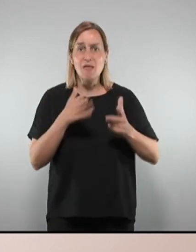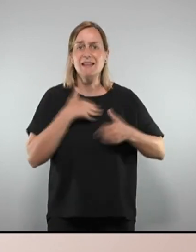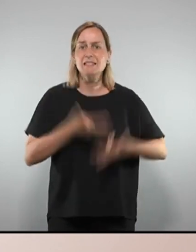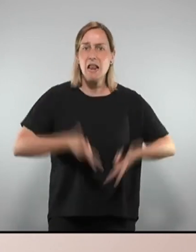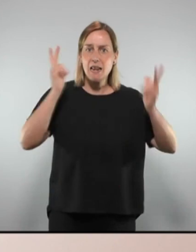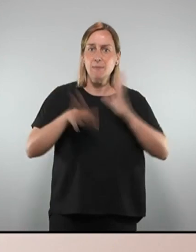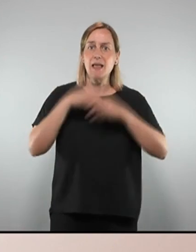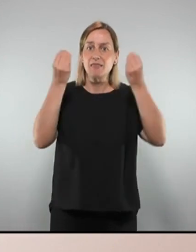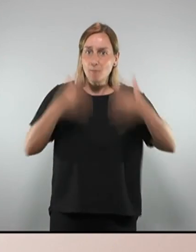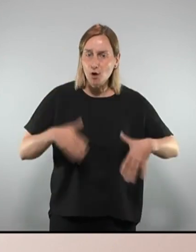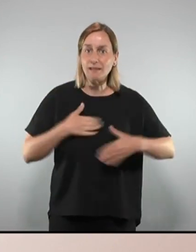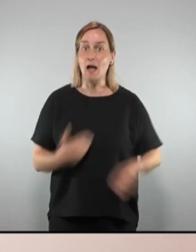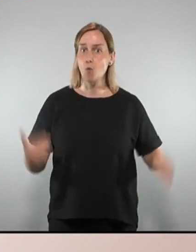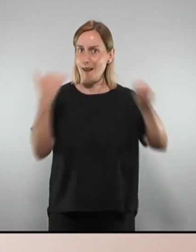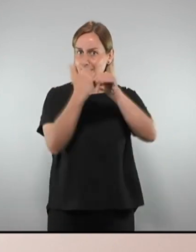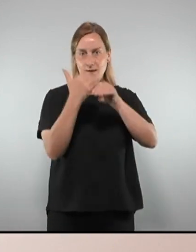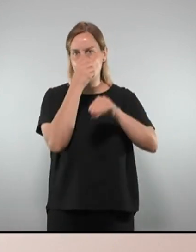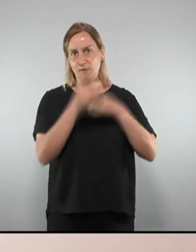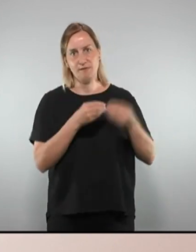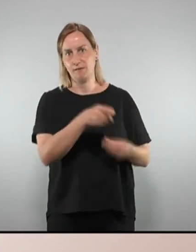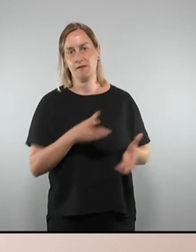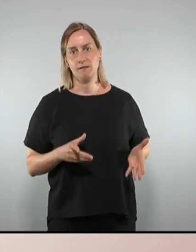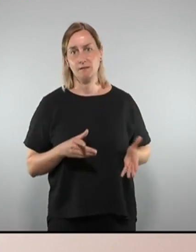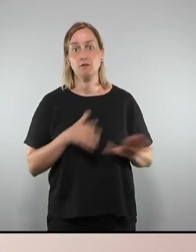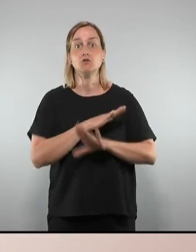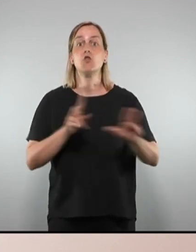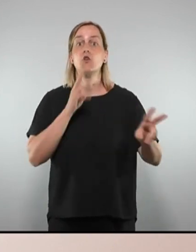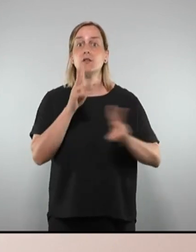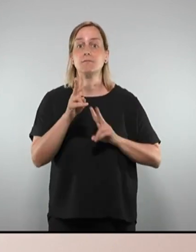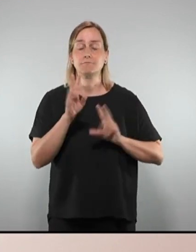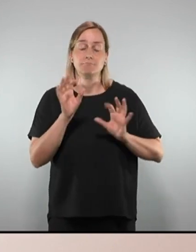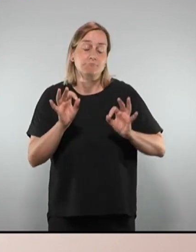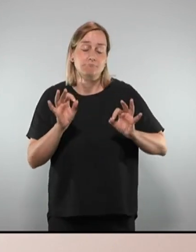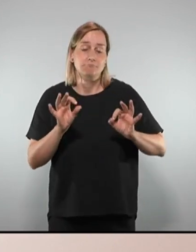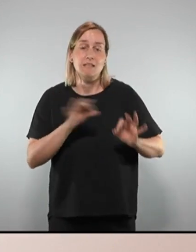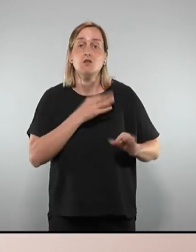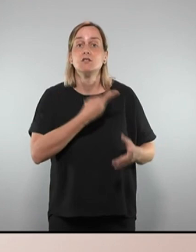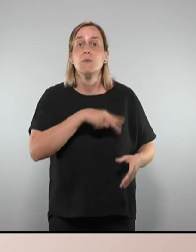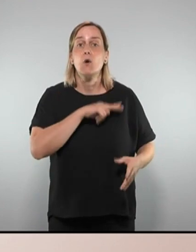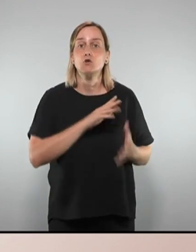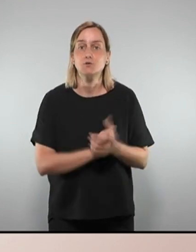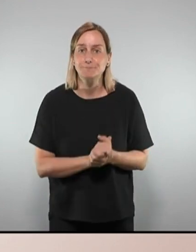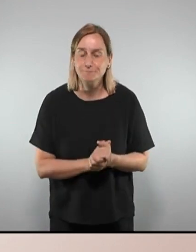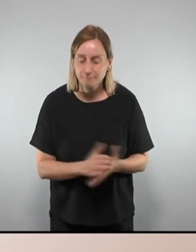se quiere igualitaria se le puede hacer simplemente les quiero decir estos señores señores de box por lo demás